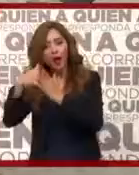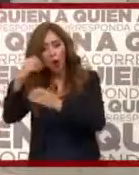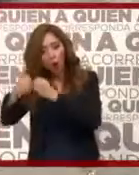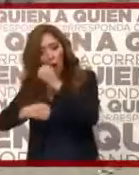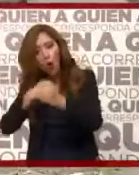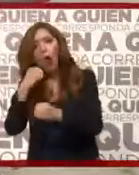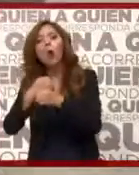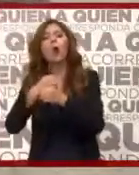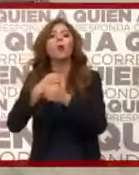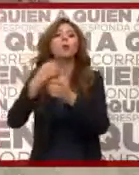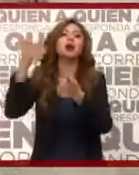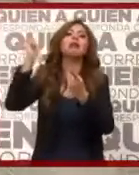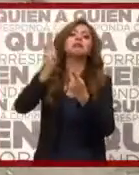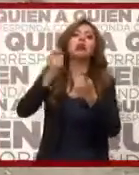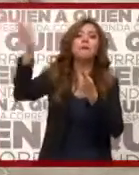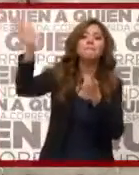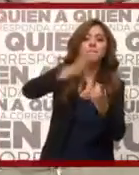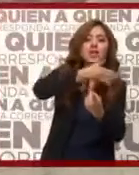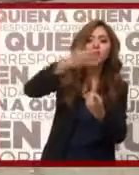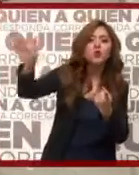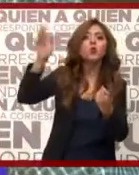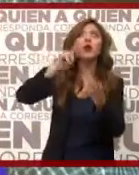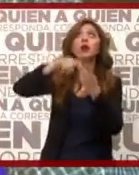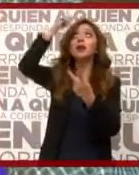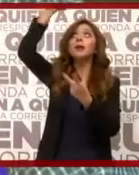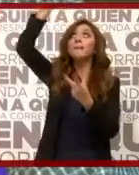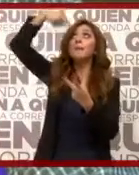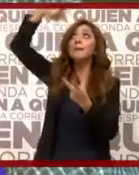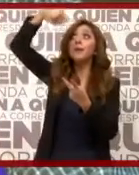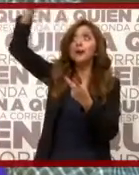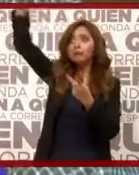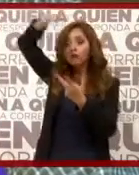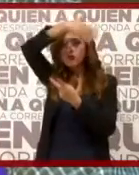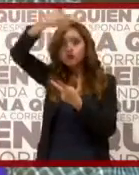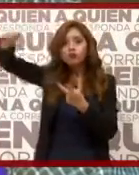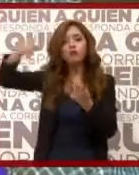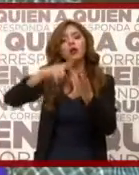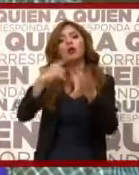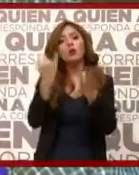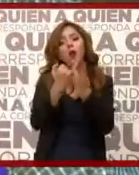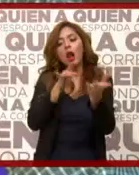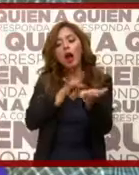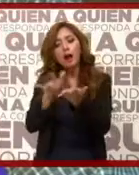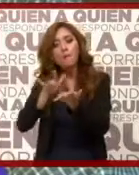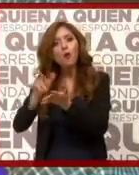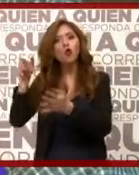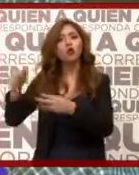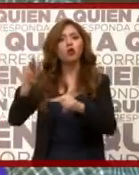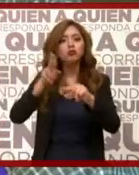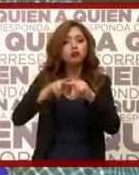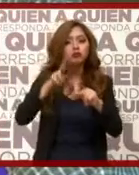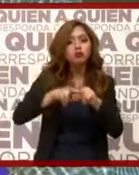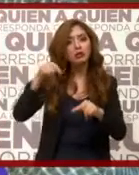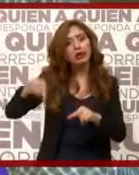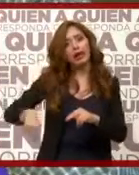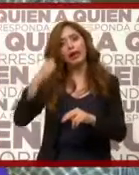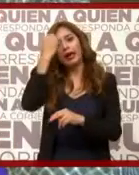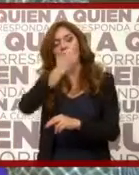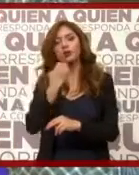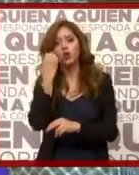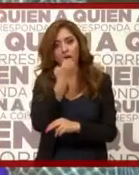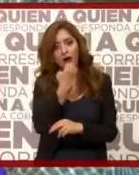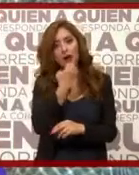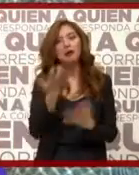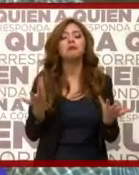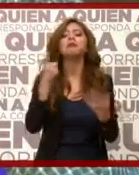es pintura, impermeabilización y algunos apoyos en mobiliario que realiza nuestra institución.